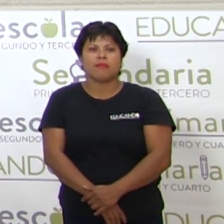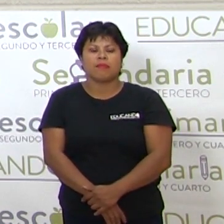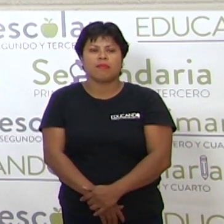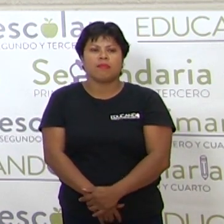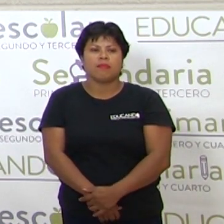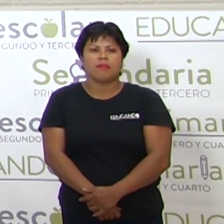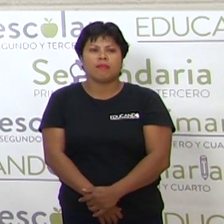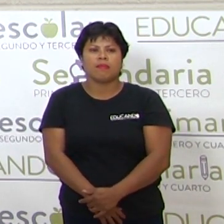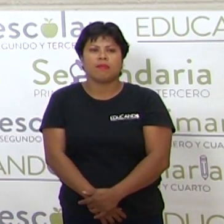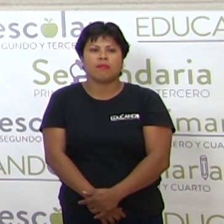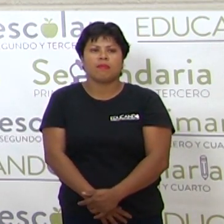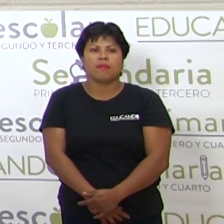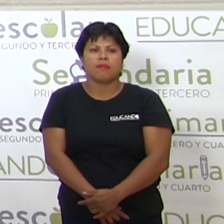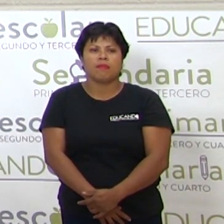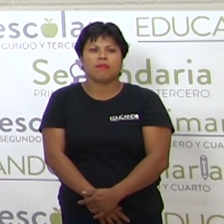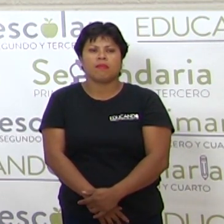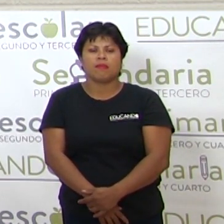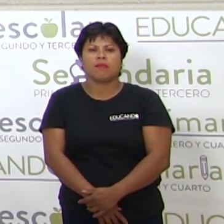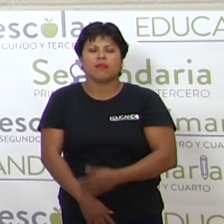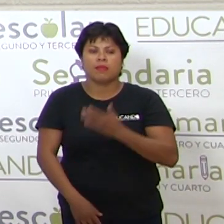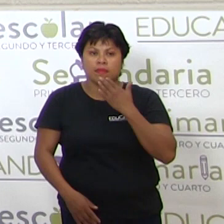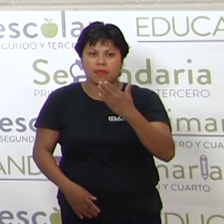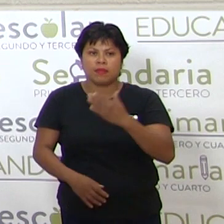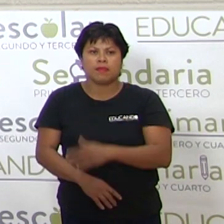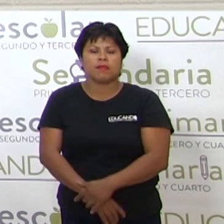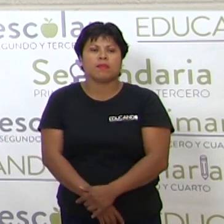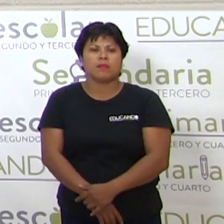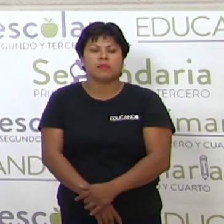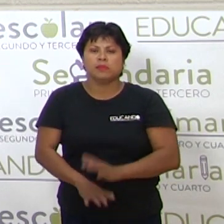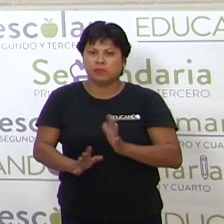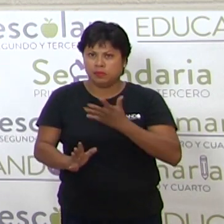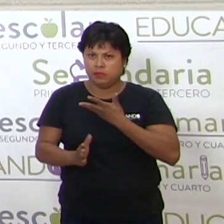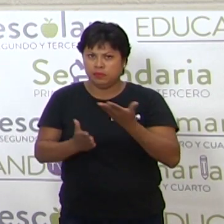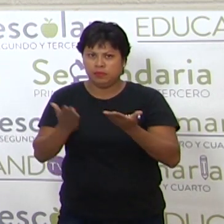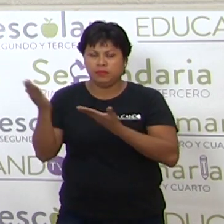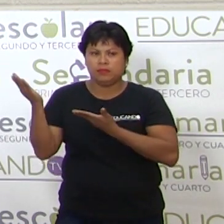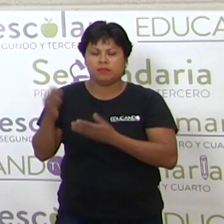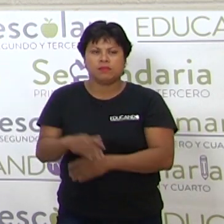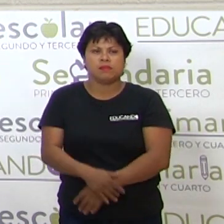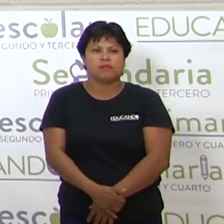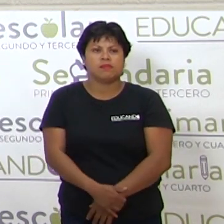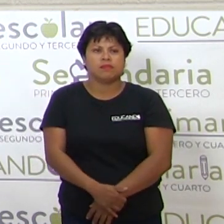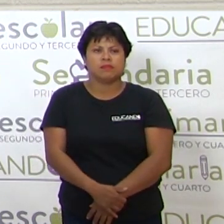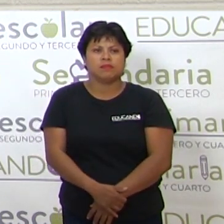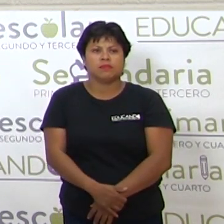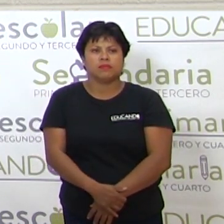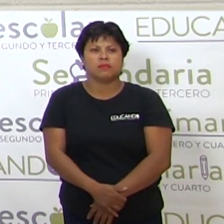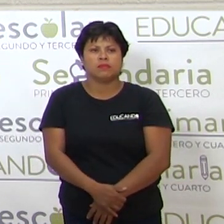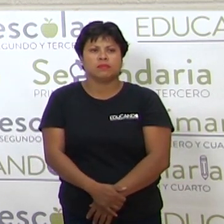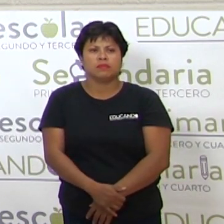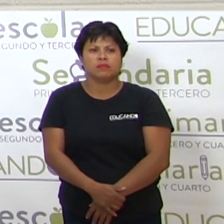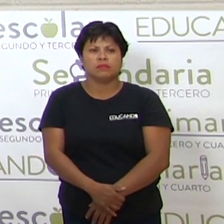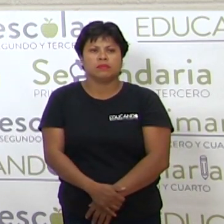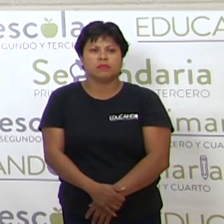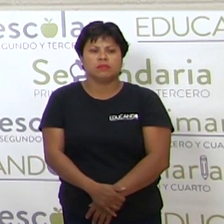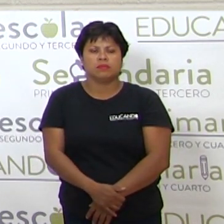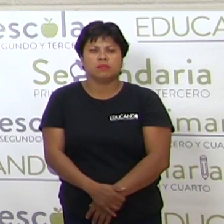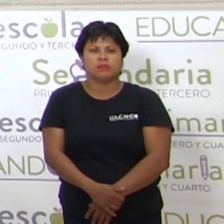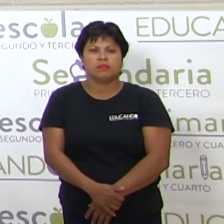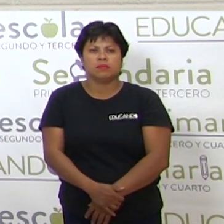después bien desde aquí vamos a hacerlo